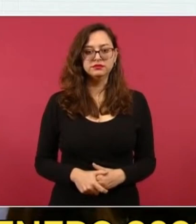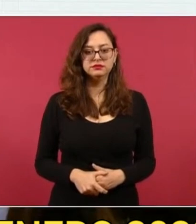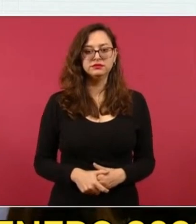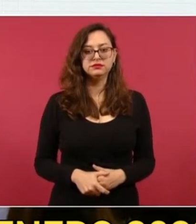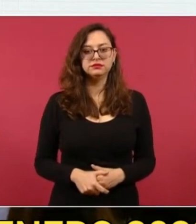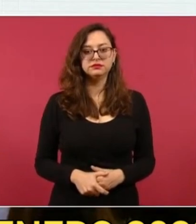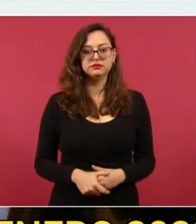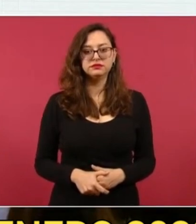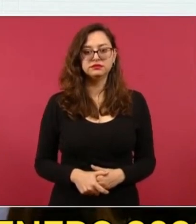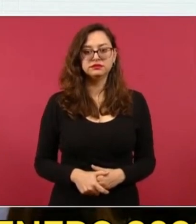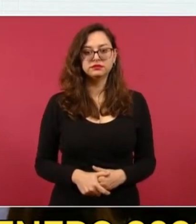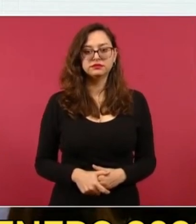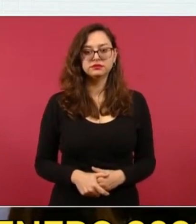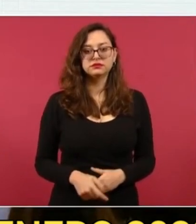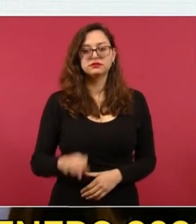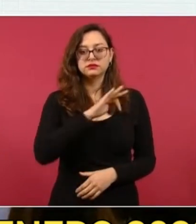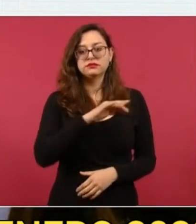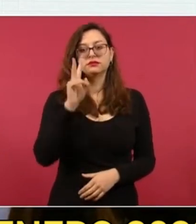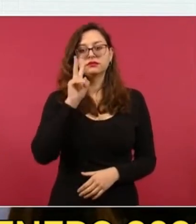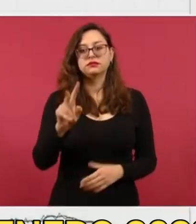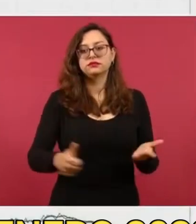Homicidios en la ciudad.